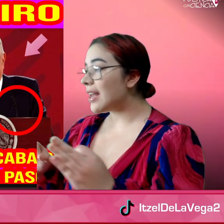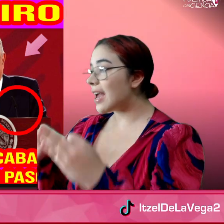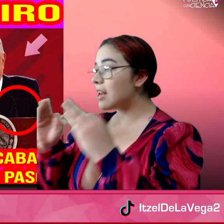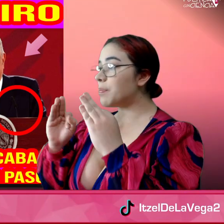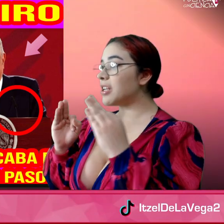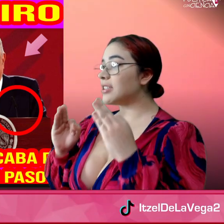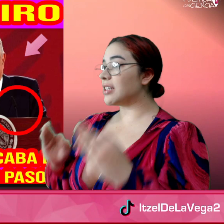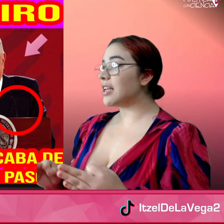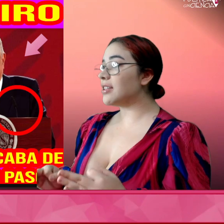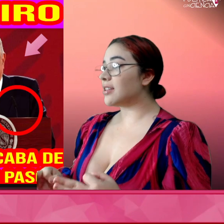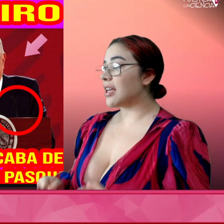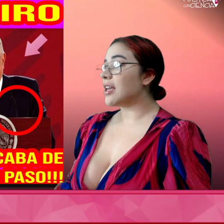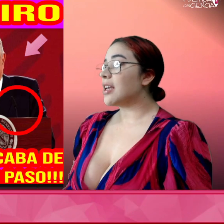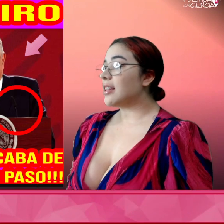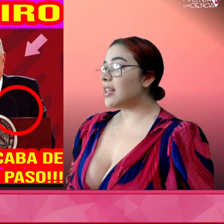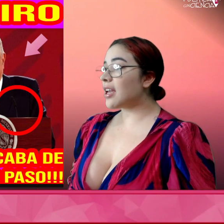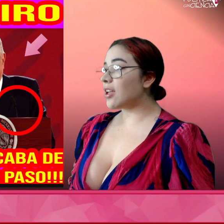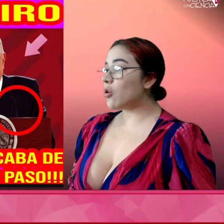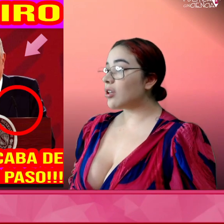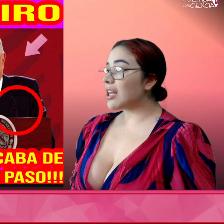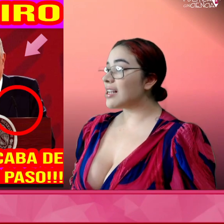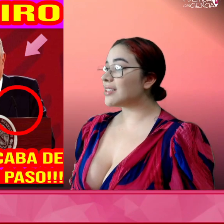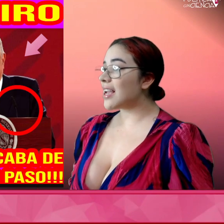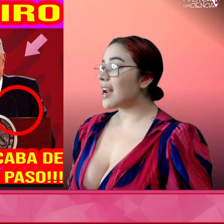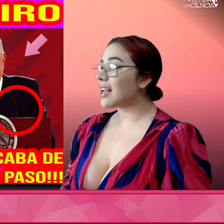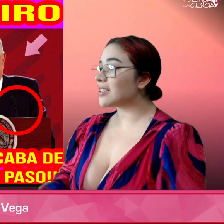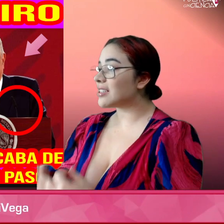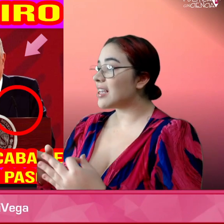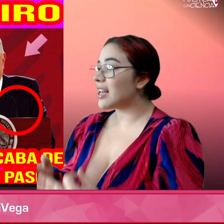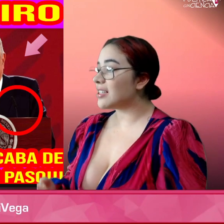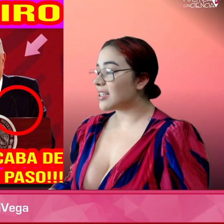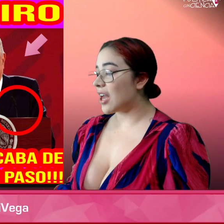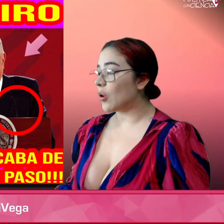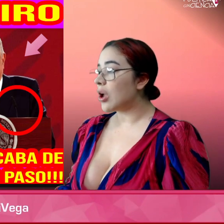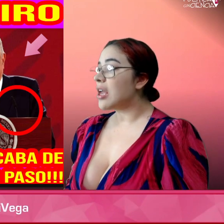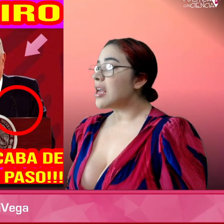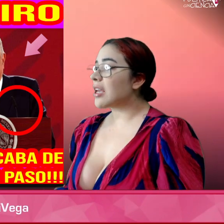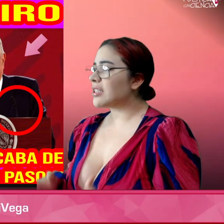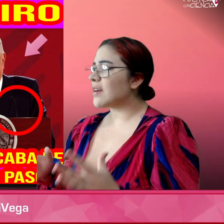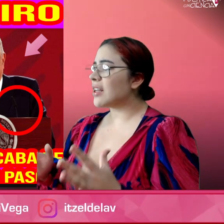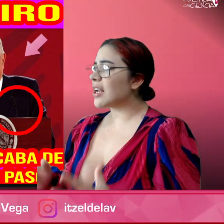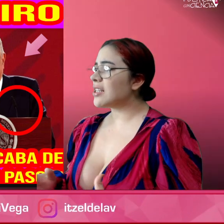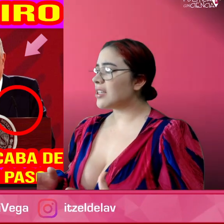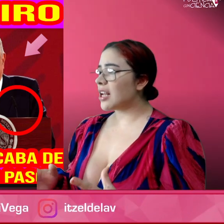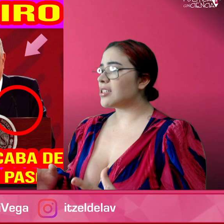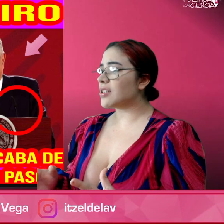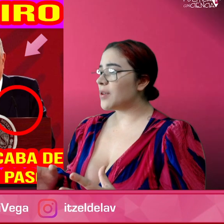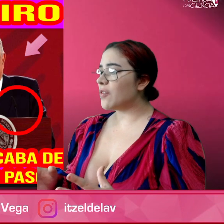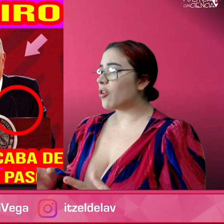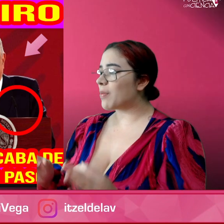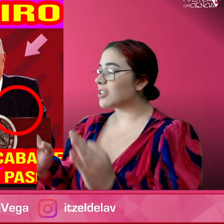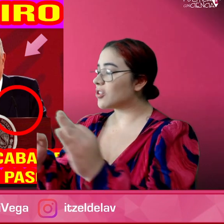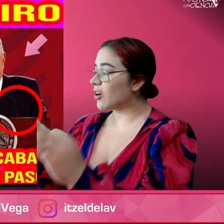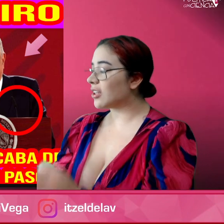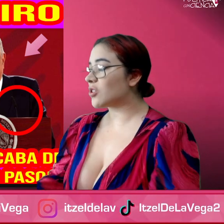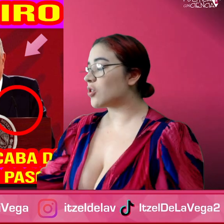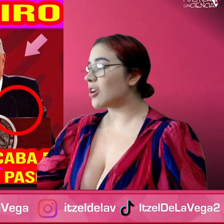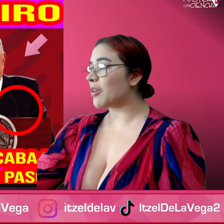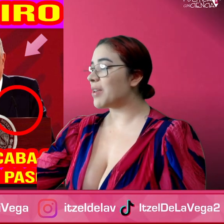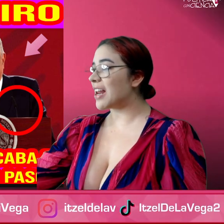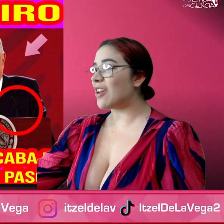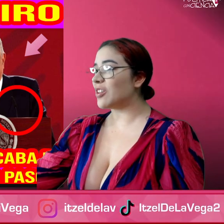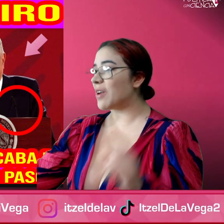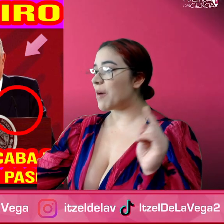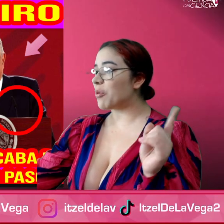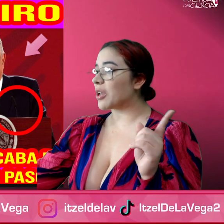rogarle al presidente de que no quiere ser silenciado. ¿Quieres saber de qué se trata esta misma información que te ha